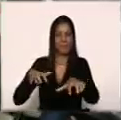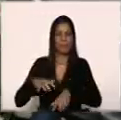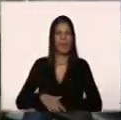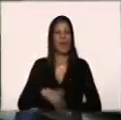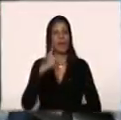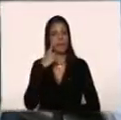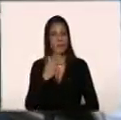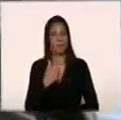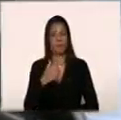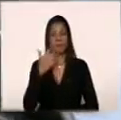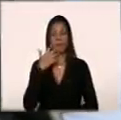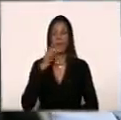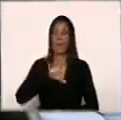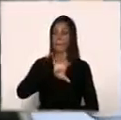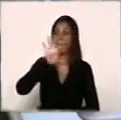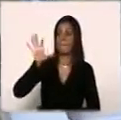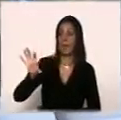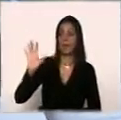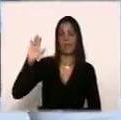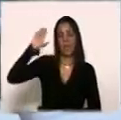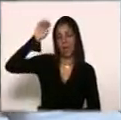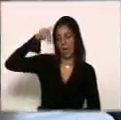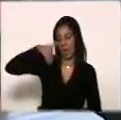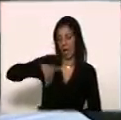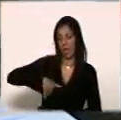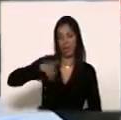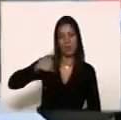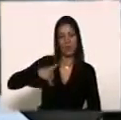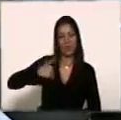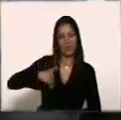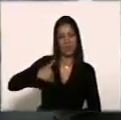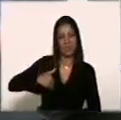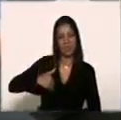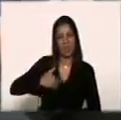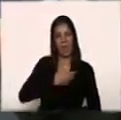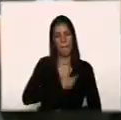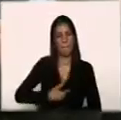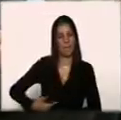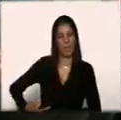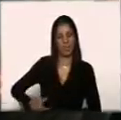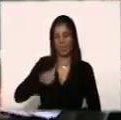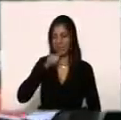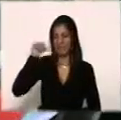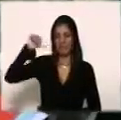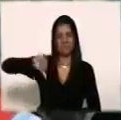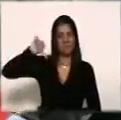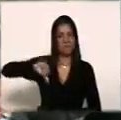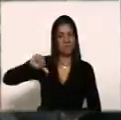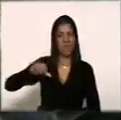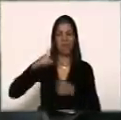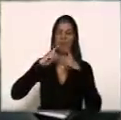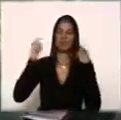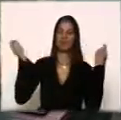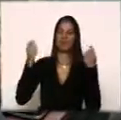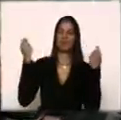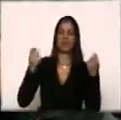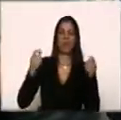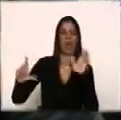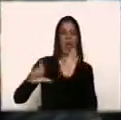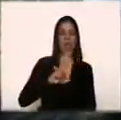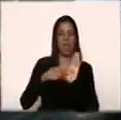Vemos como el vecino país Argentina, nada más y nada menos que el presidente fascista, acaba de decretar el despido